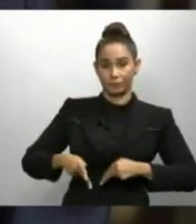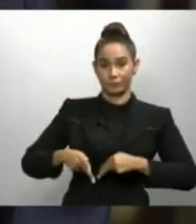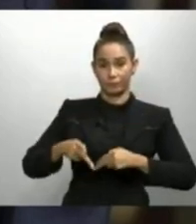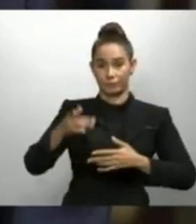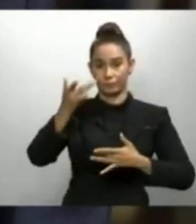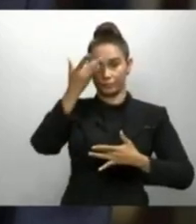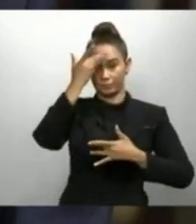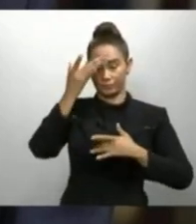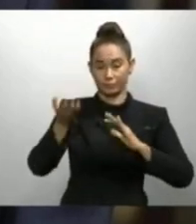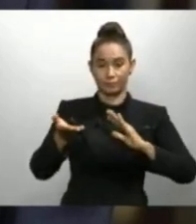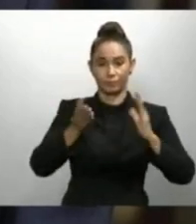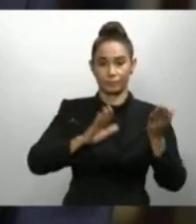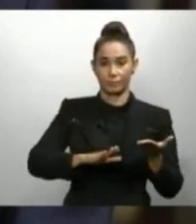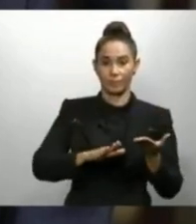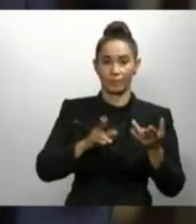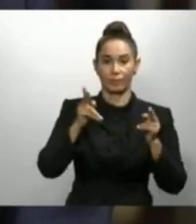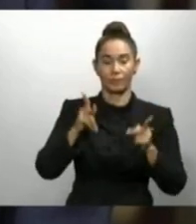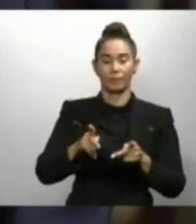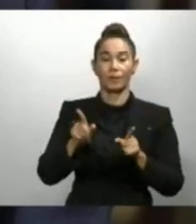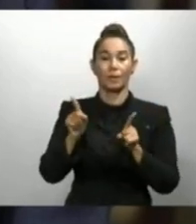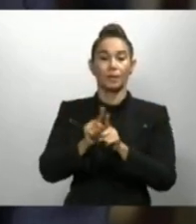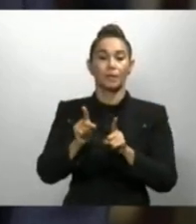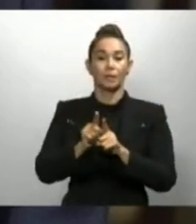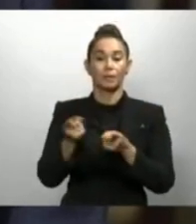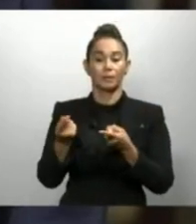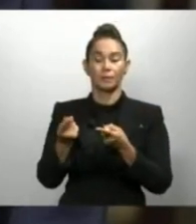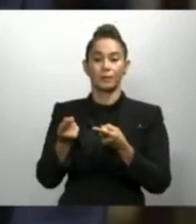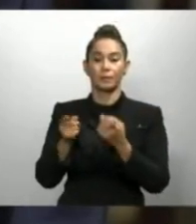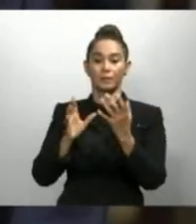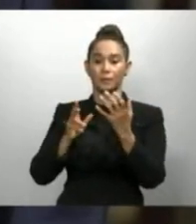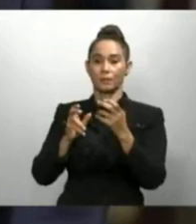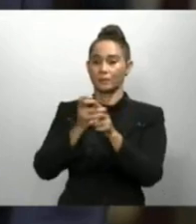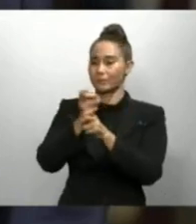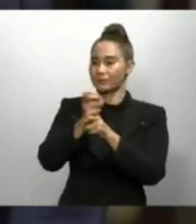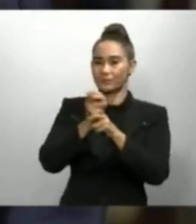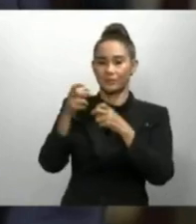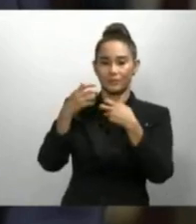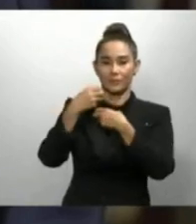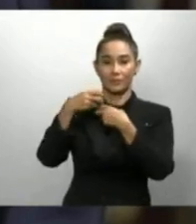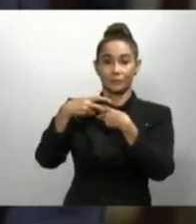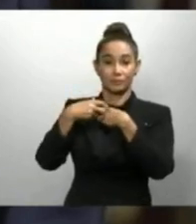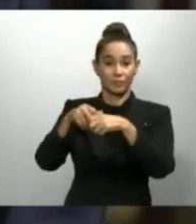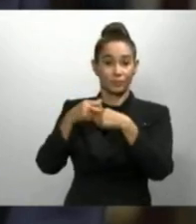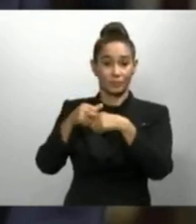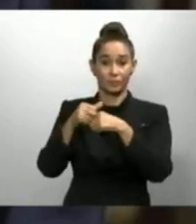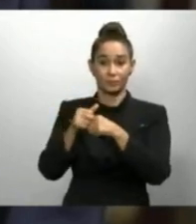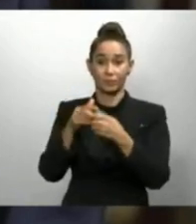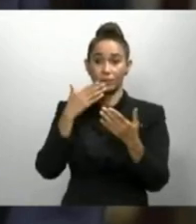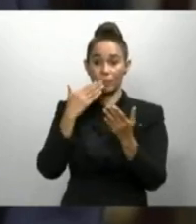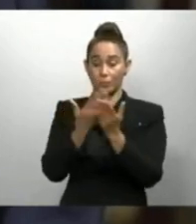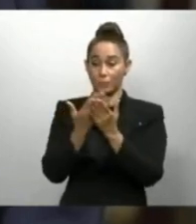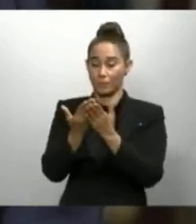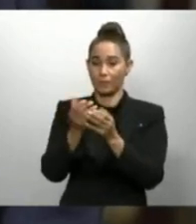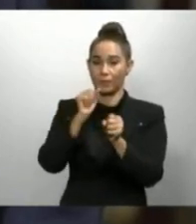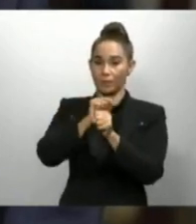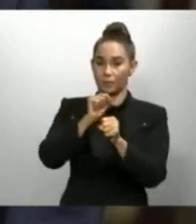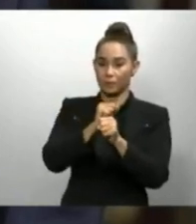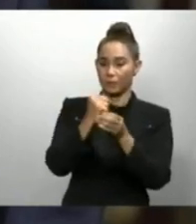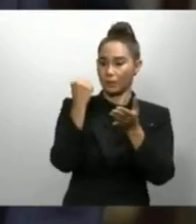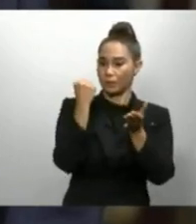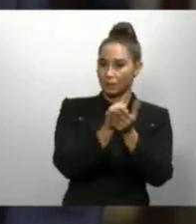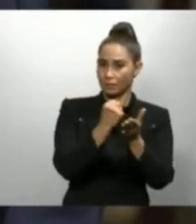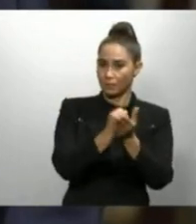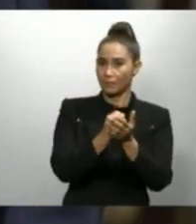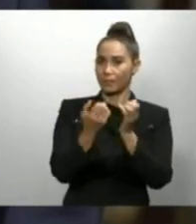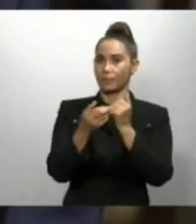más nos afecta, también se hace un daño a una industria formal, una industria que marca país, una industria que